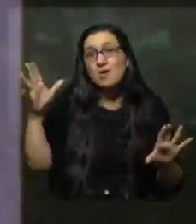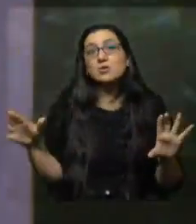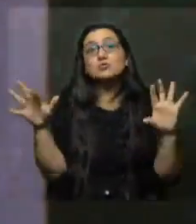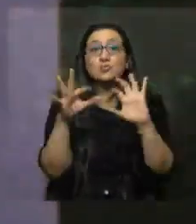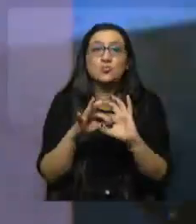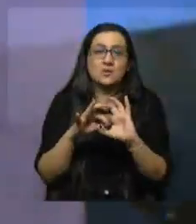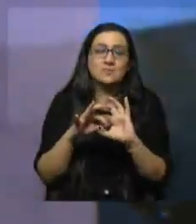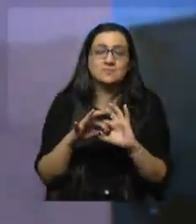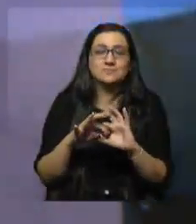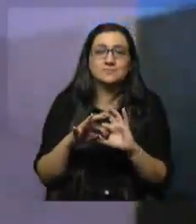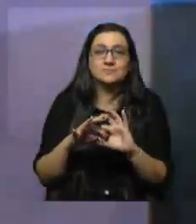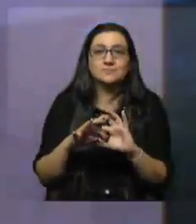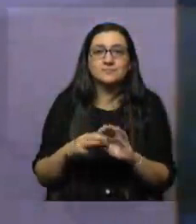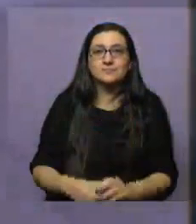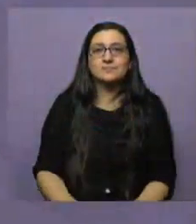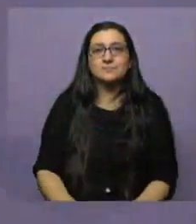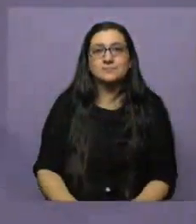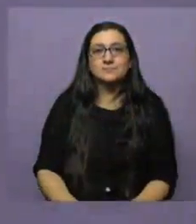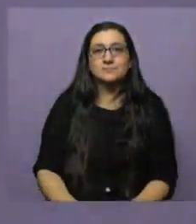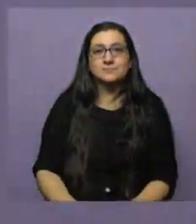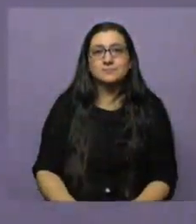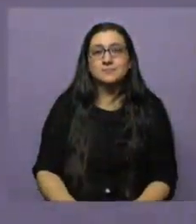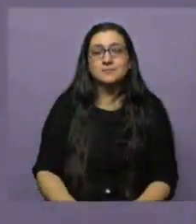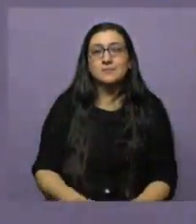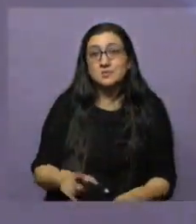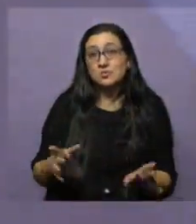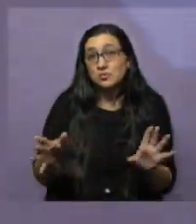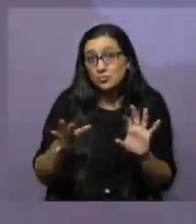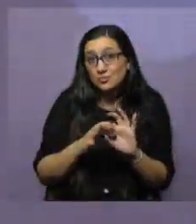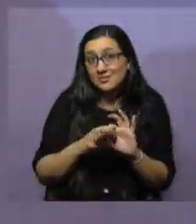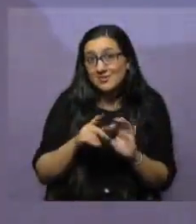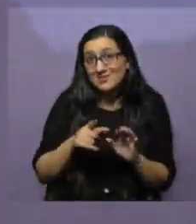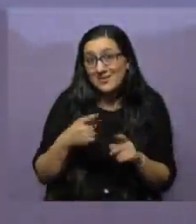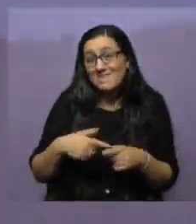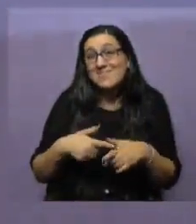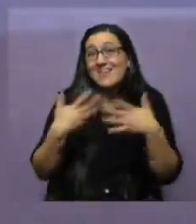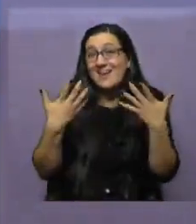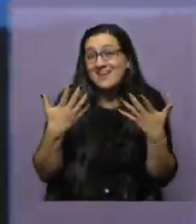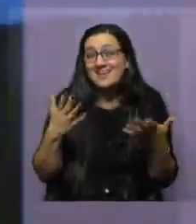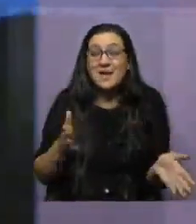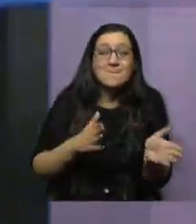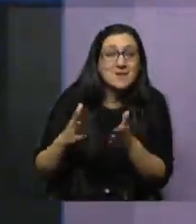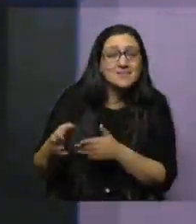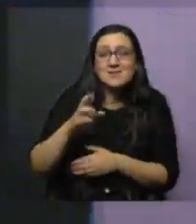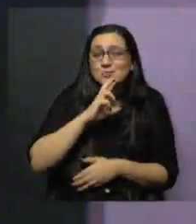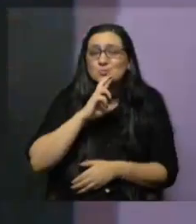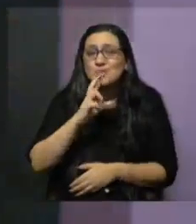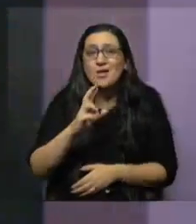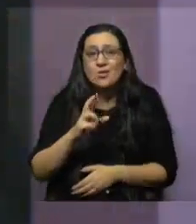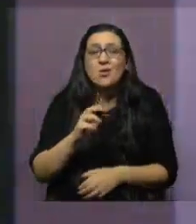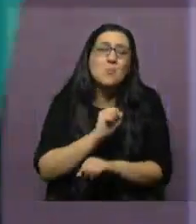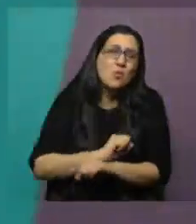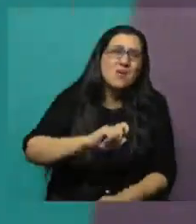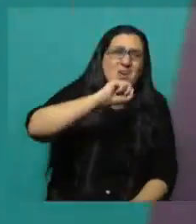magia que vos decís, Tania, que tiene el fútbol, tiene que ver con lo que nos une. Y eso es lo que hay que celebrar, más allá del resultado, de que nos podemos